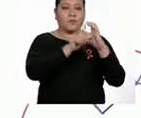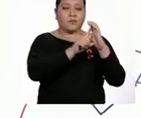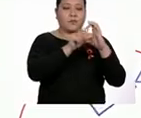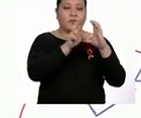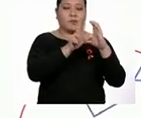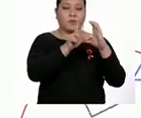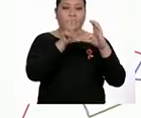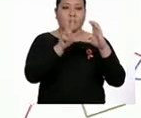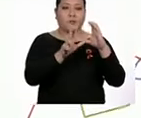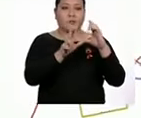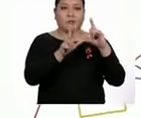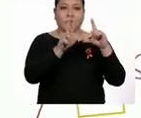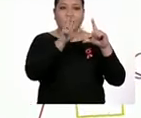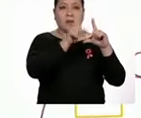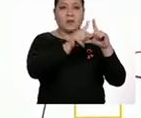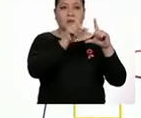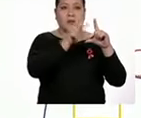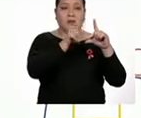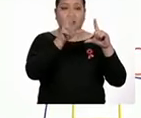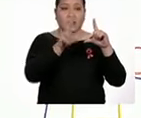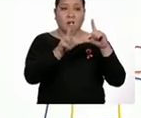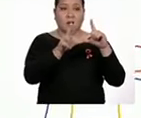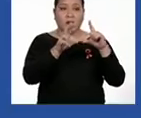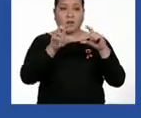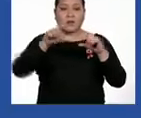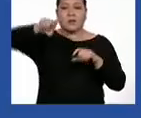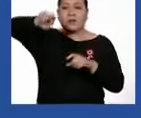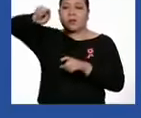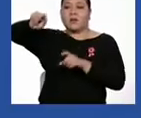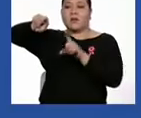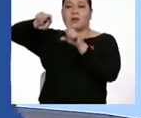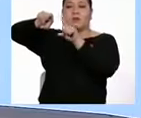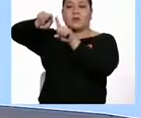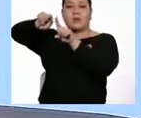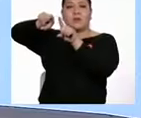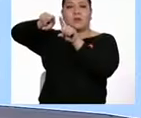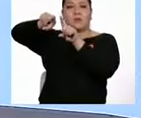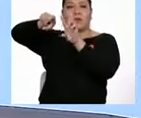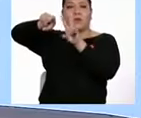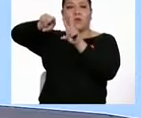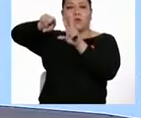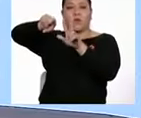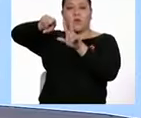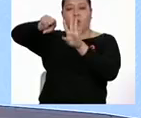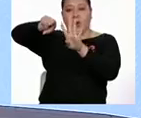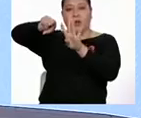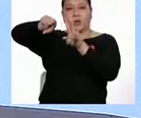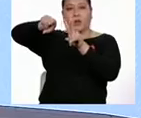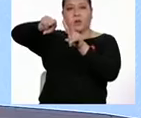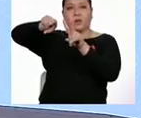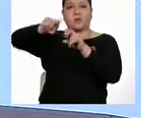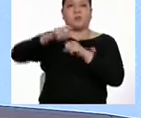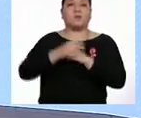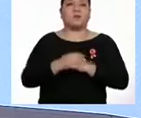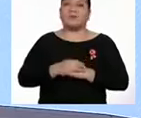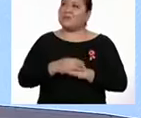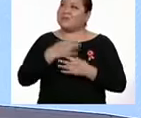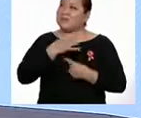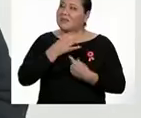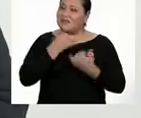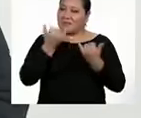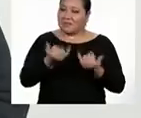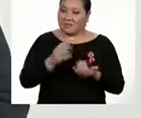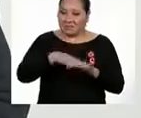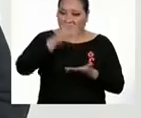el 133 y el 142. ¡Qué interesante todo lo que hemos aprendido hoy,